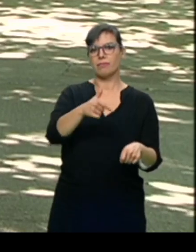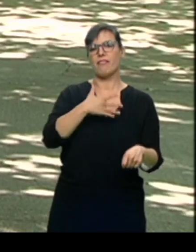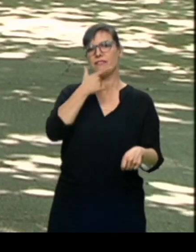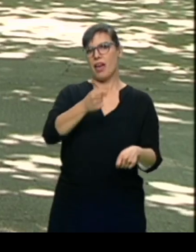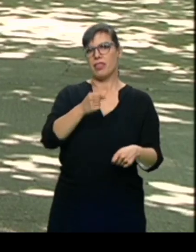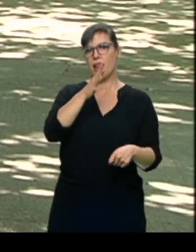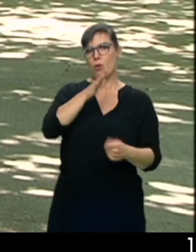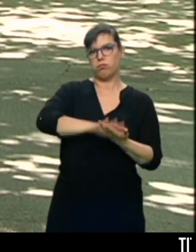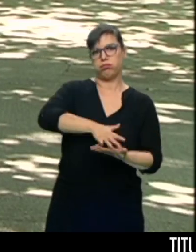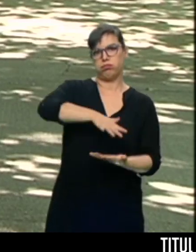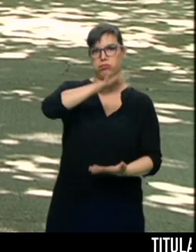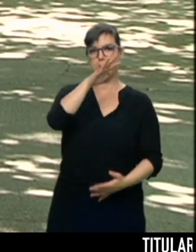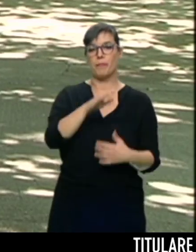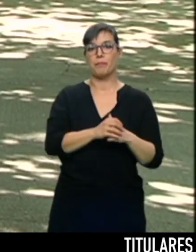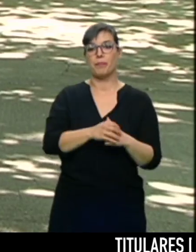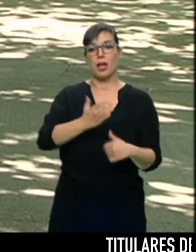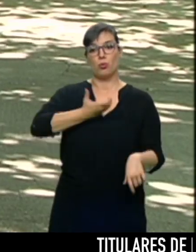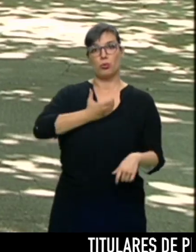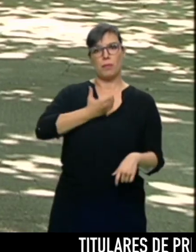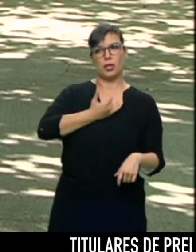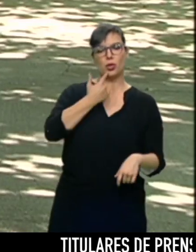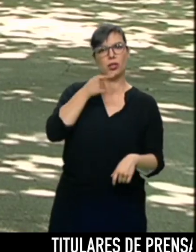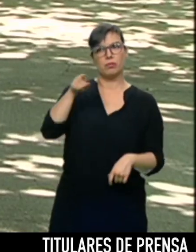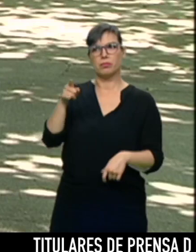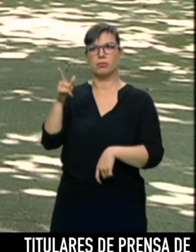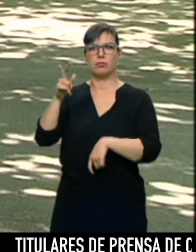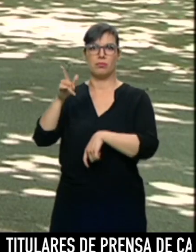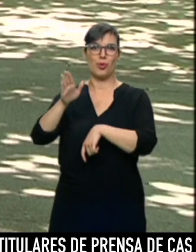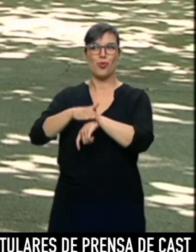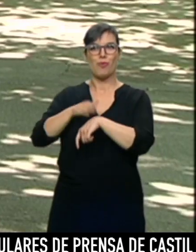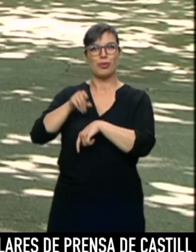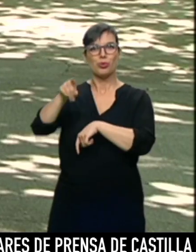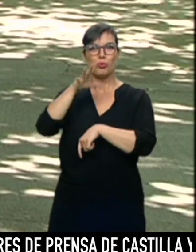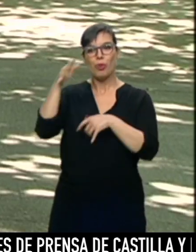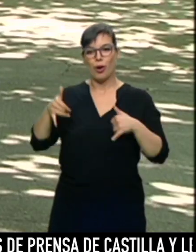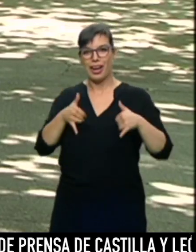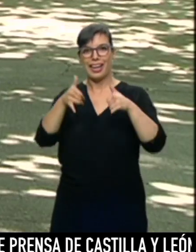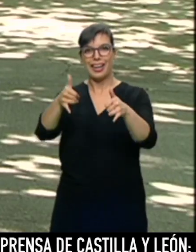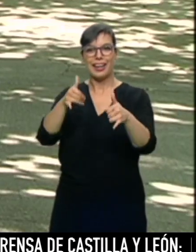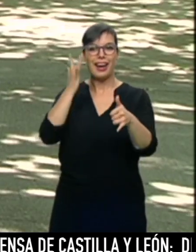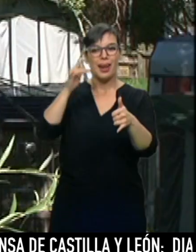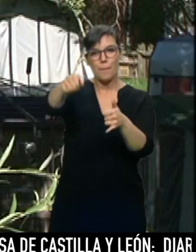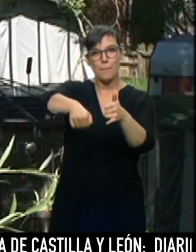El consistorio, por su parte, culpa al organismo de no limpiar los cauces.